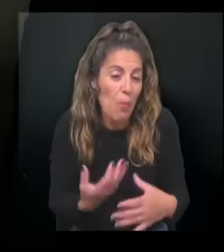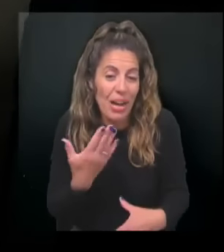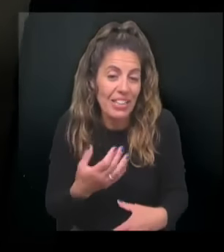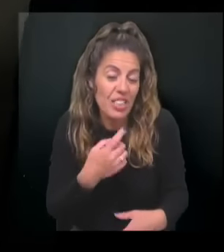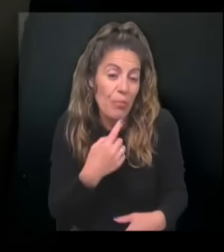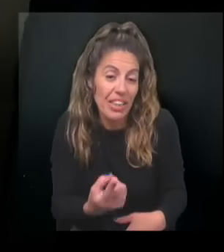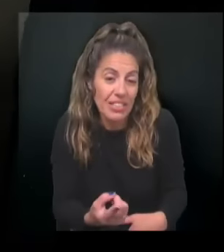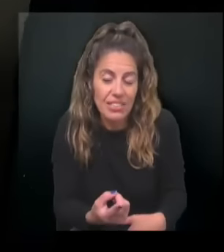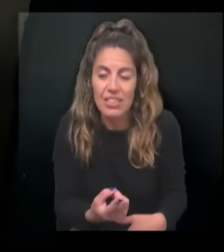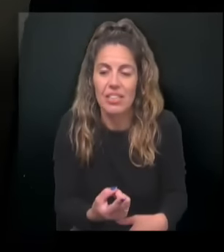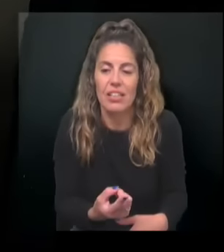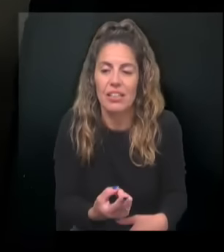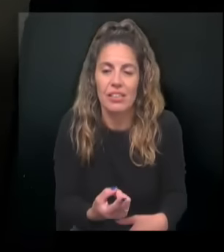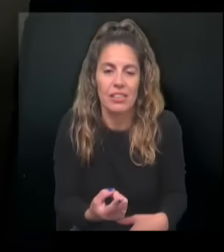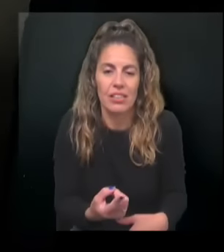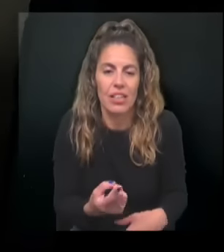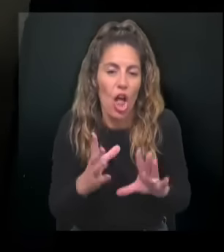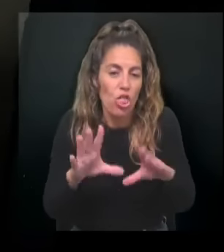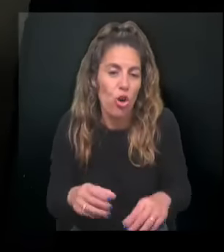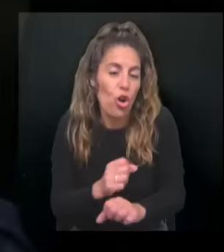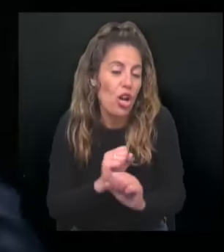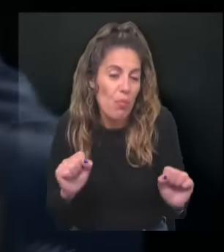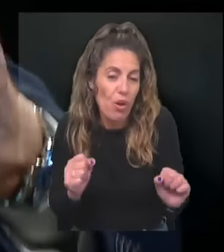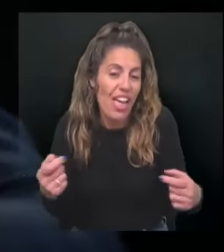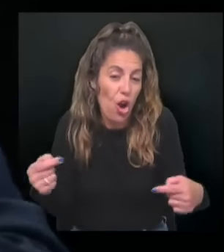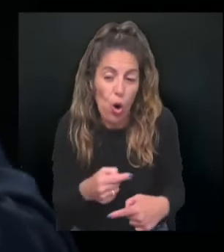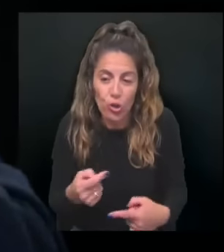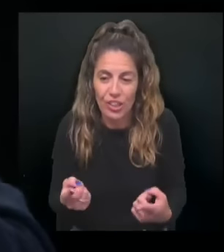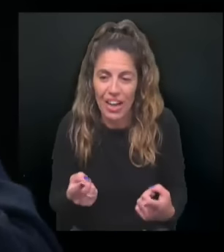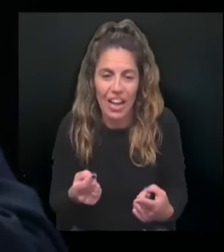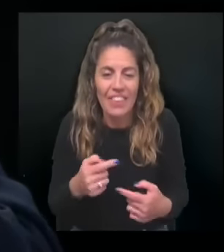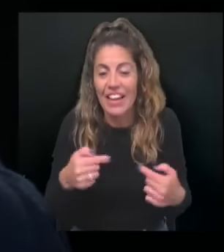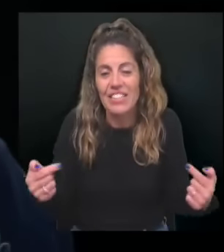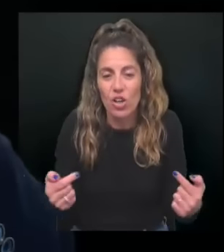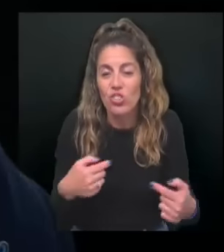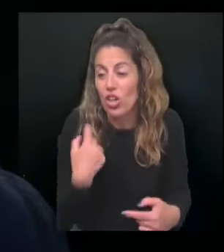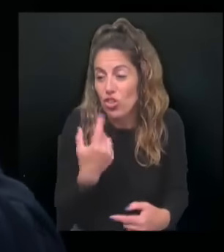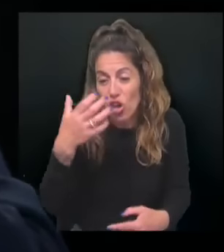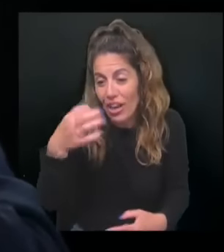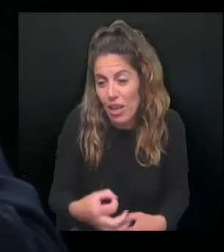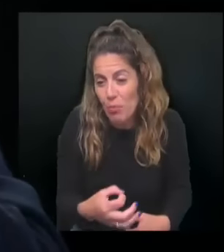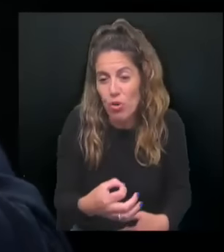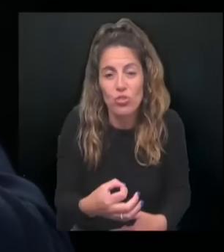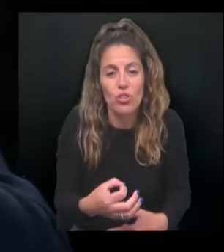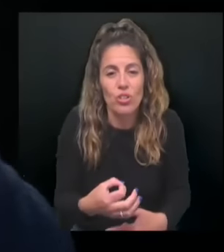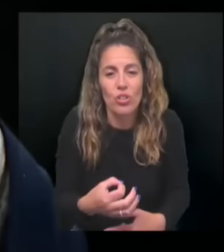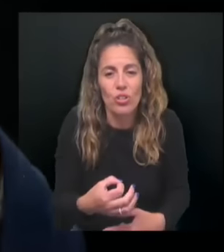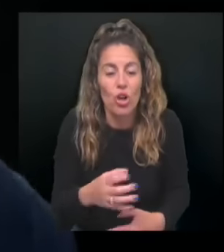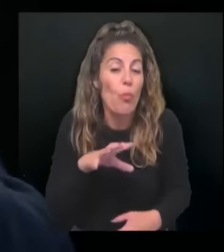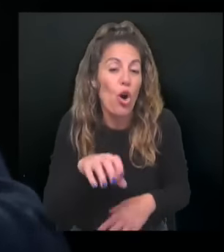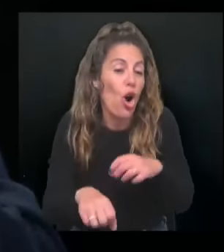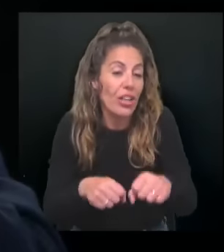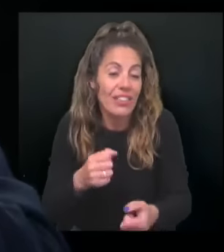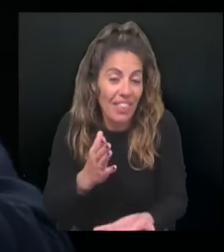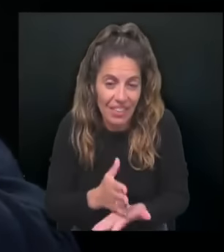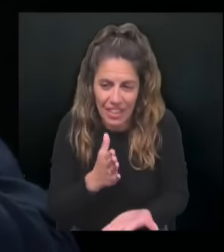decir todo lo que pueda en contra de aquellas cosas que nosotros consideramos como conquista de